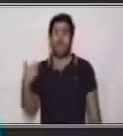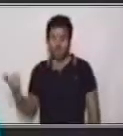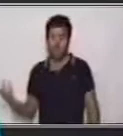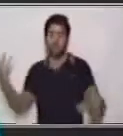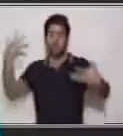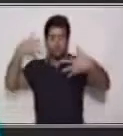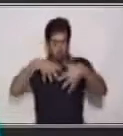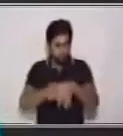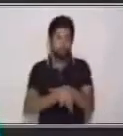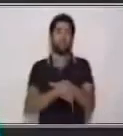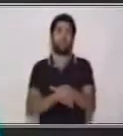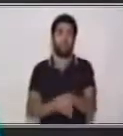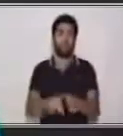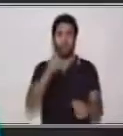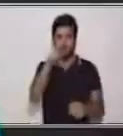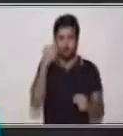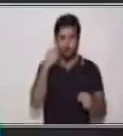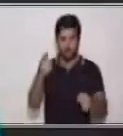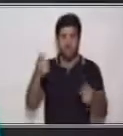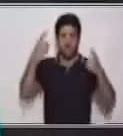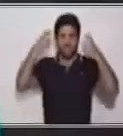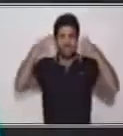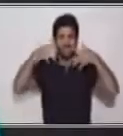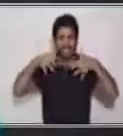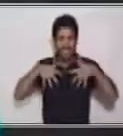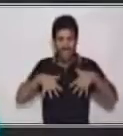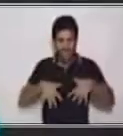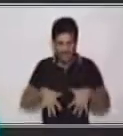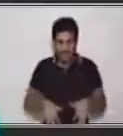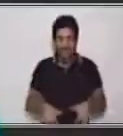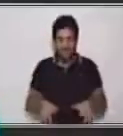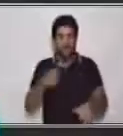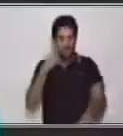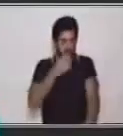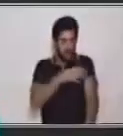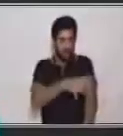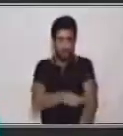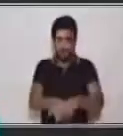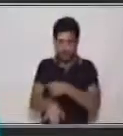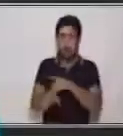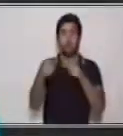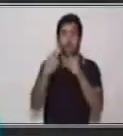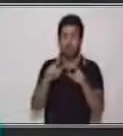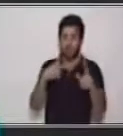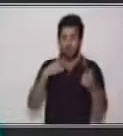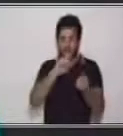la distancia? Todos nuestros nervios serían 75